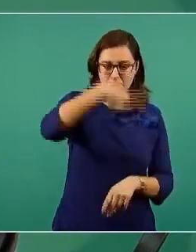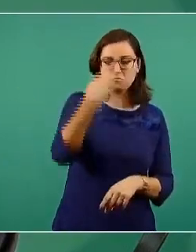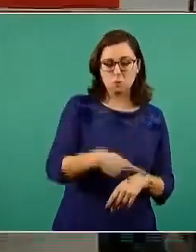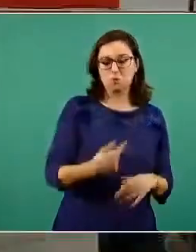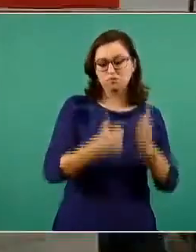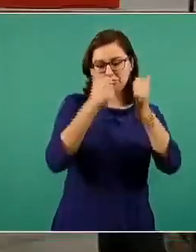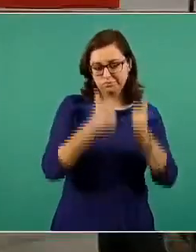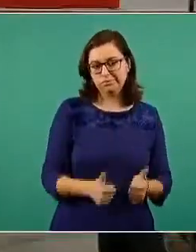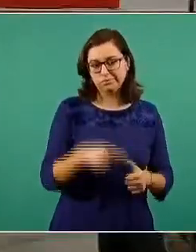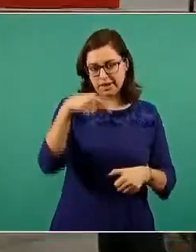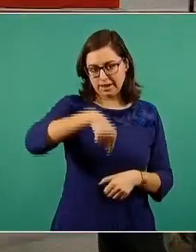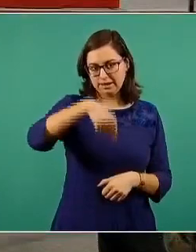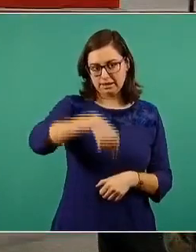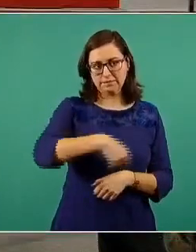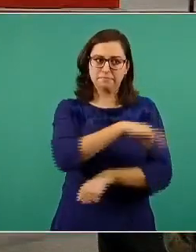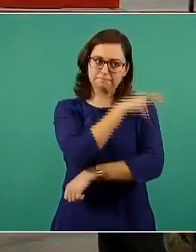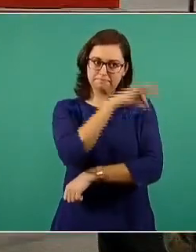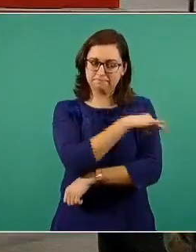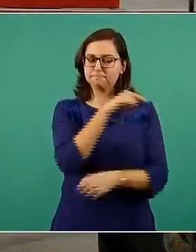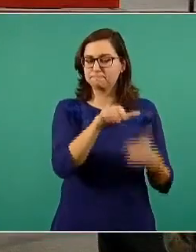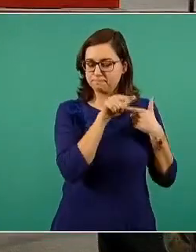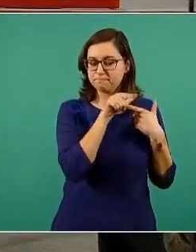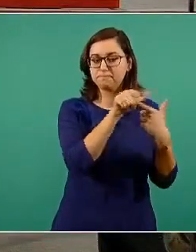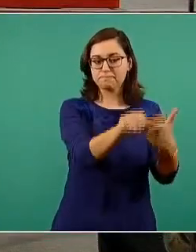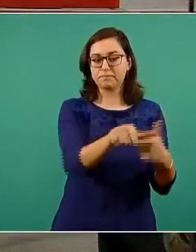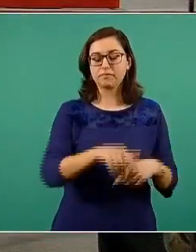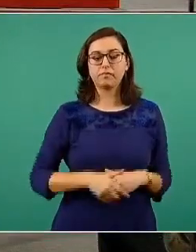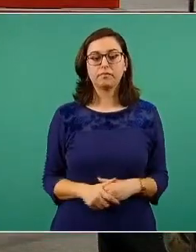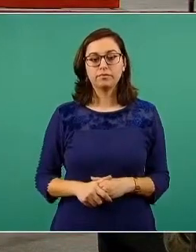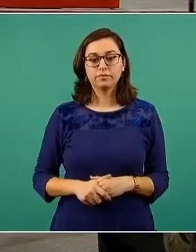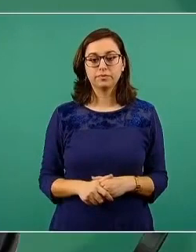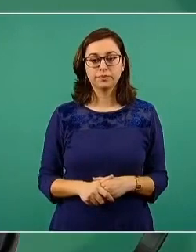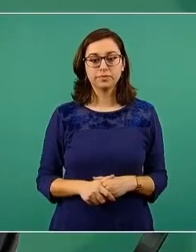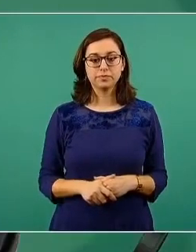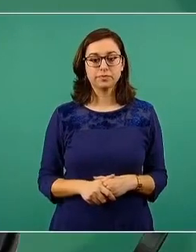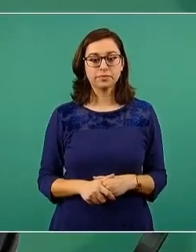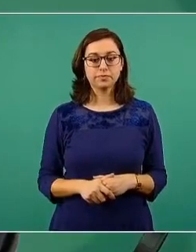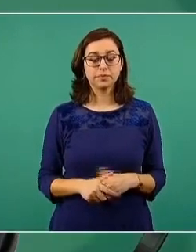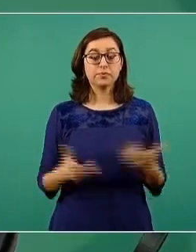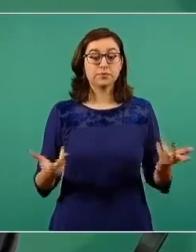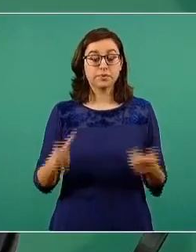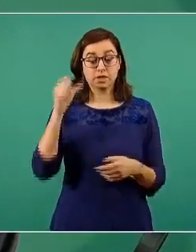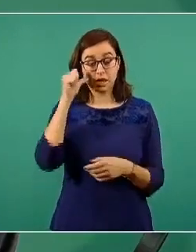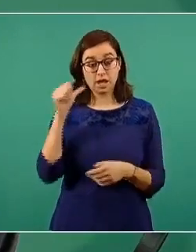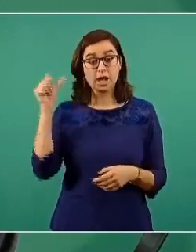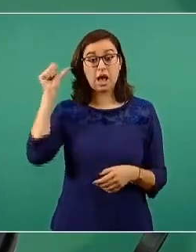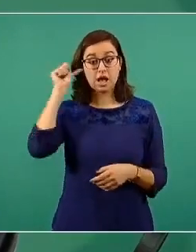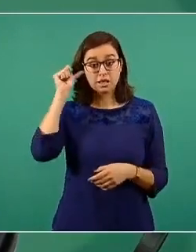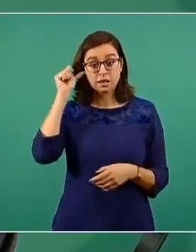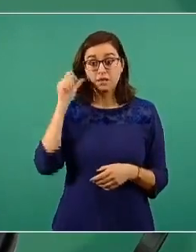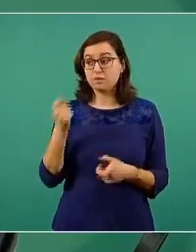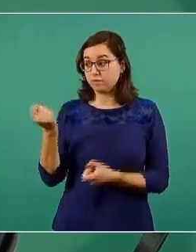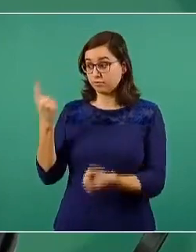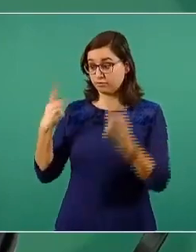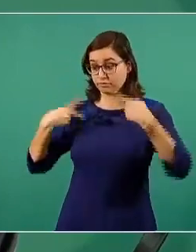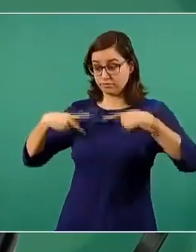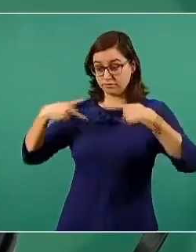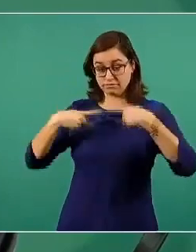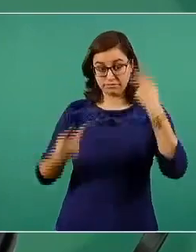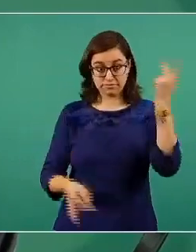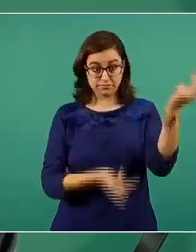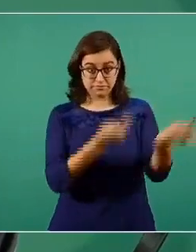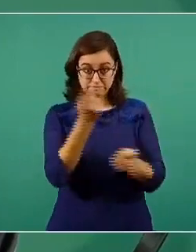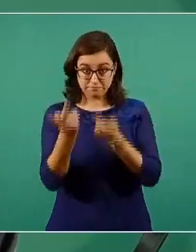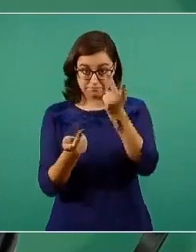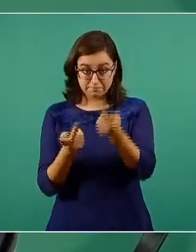para continuar con el programa de vacunación de México. Como relatábamos ayer a pregunta sobre el